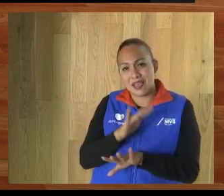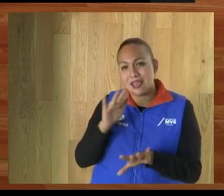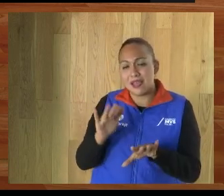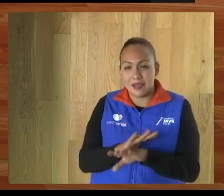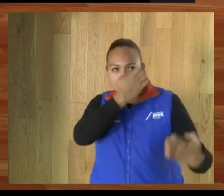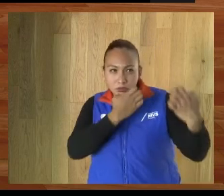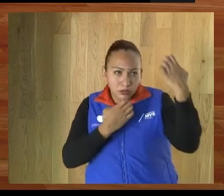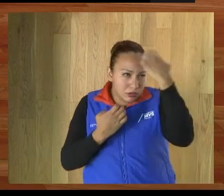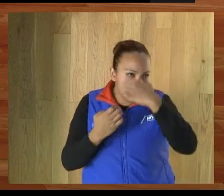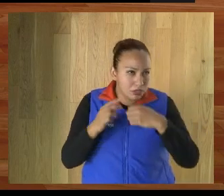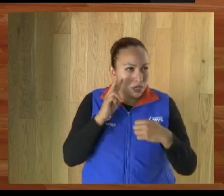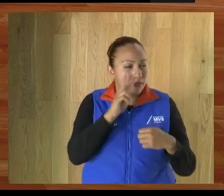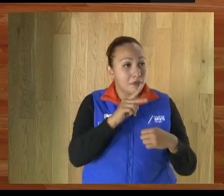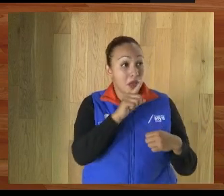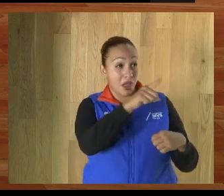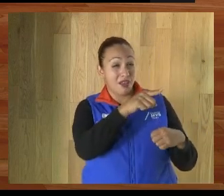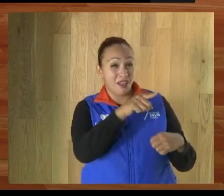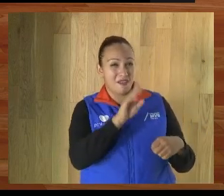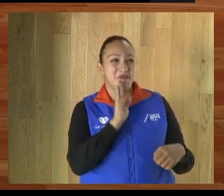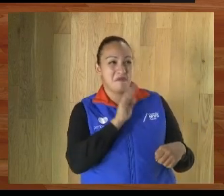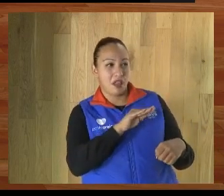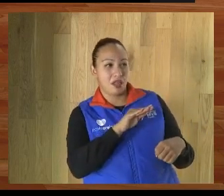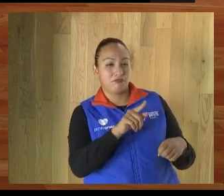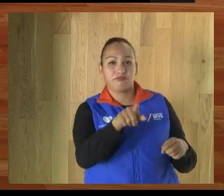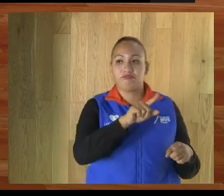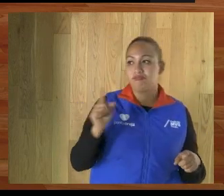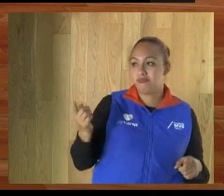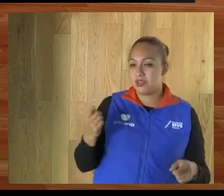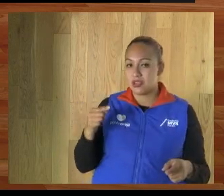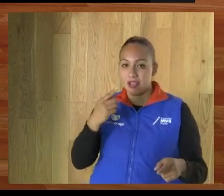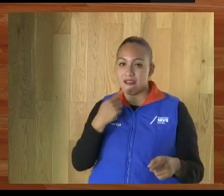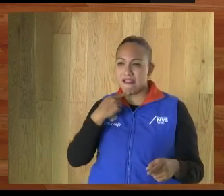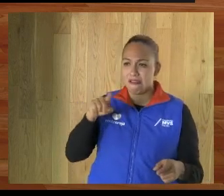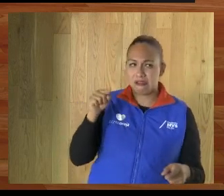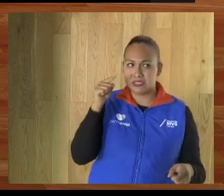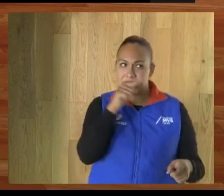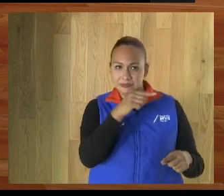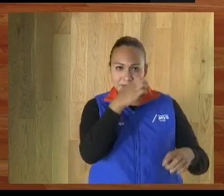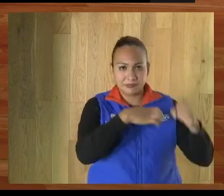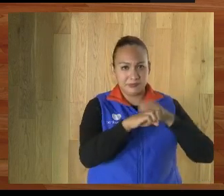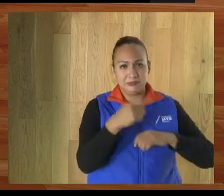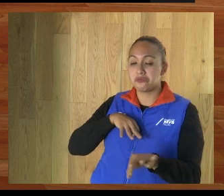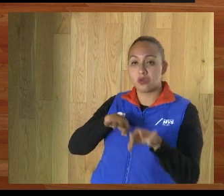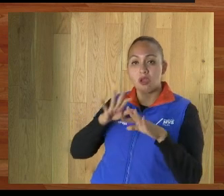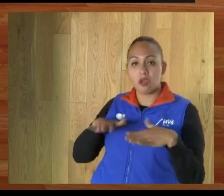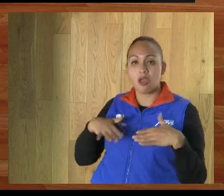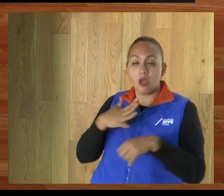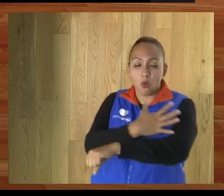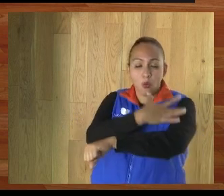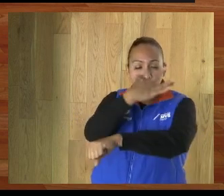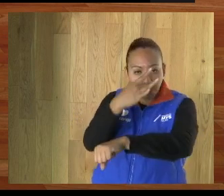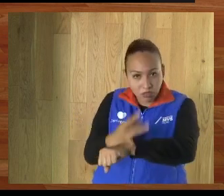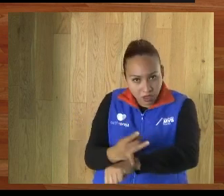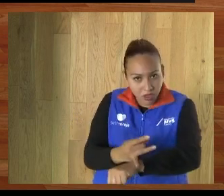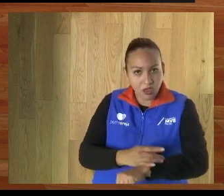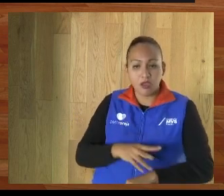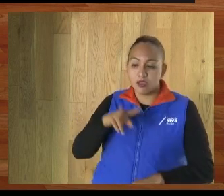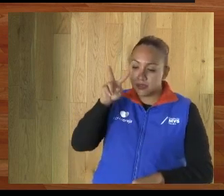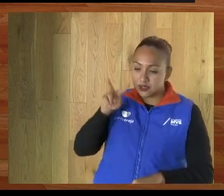para generar esa confianza que veíamos antes para operar en este mundo tan ambiguo,